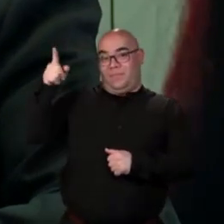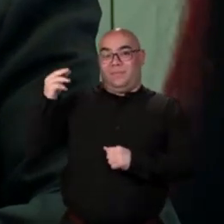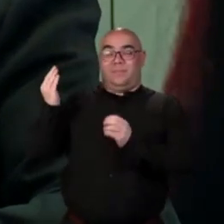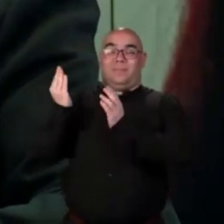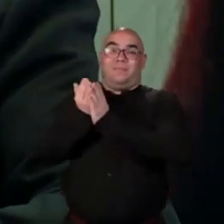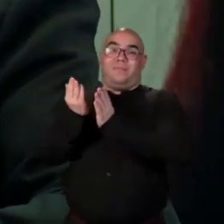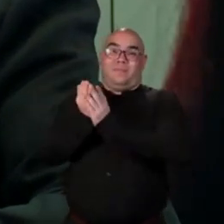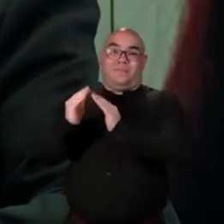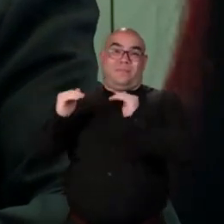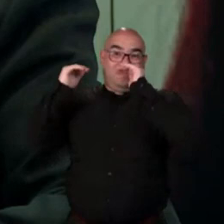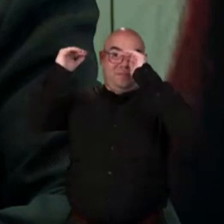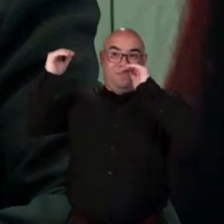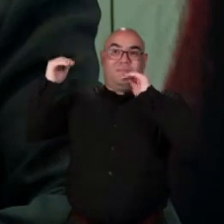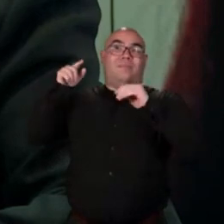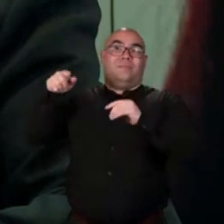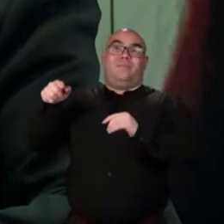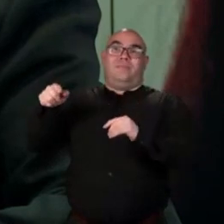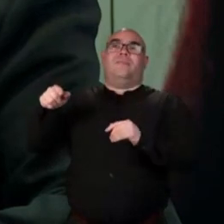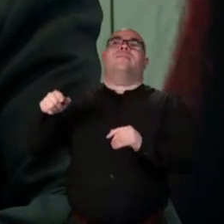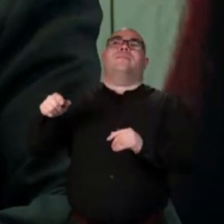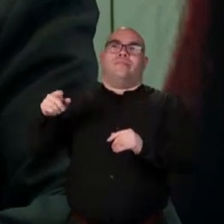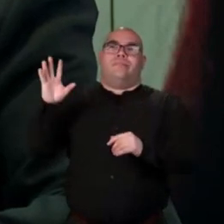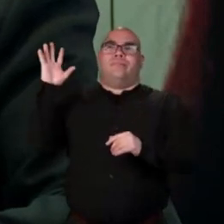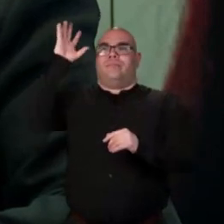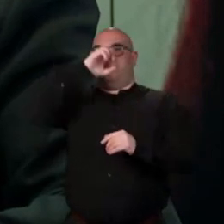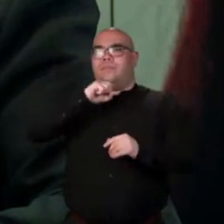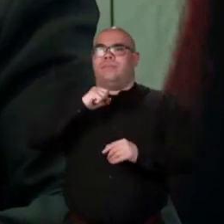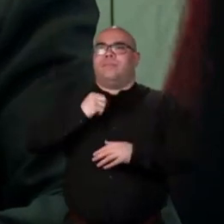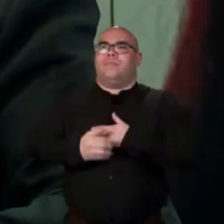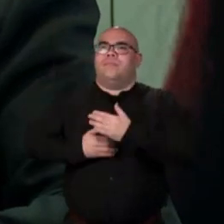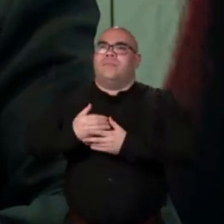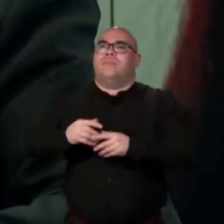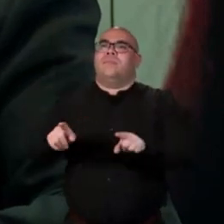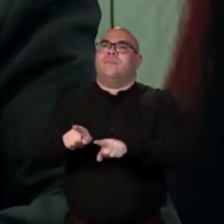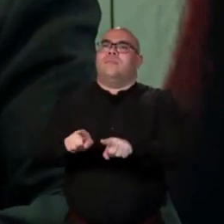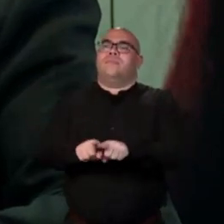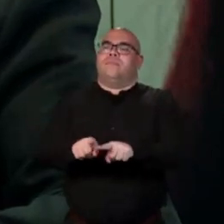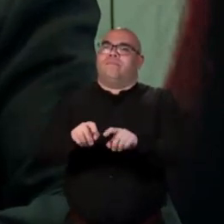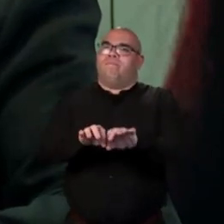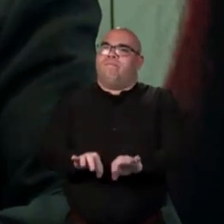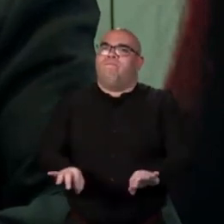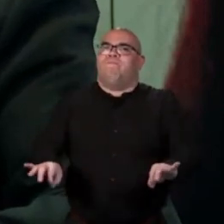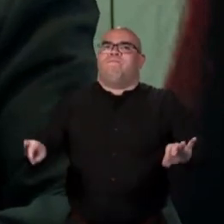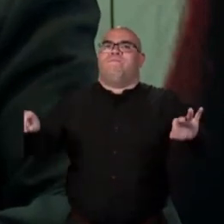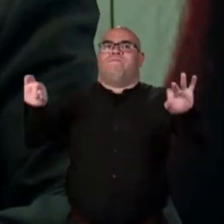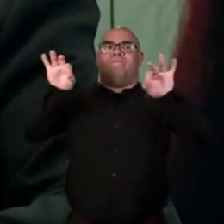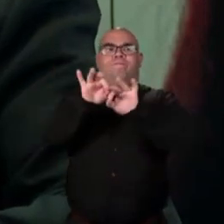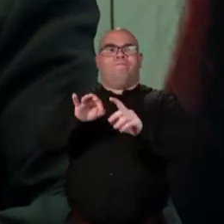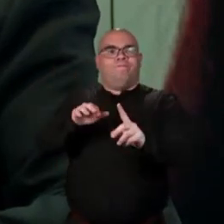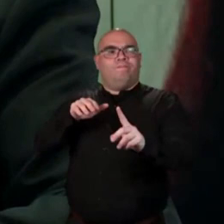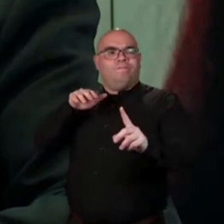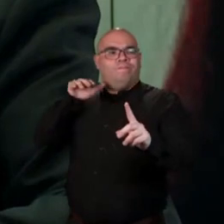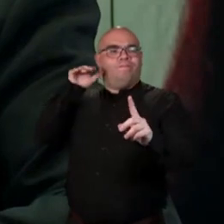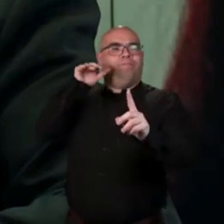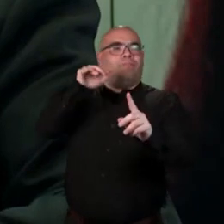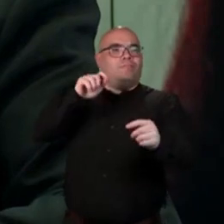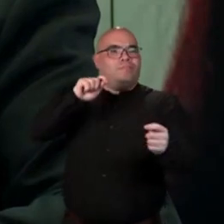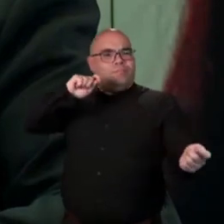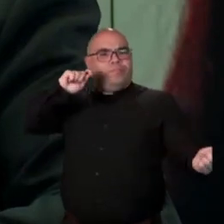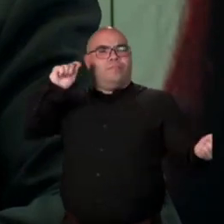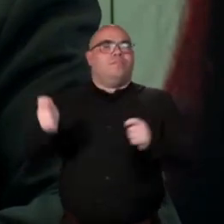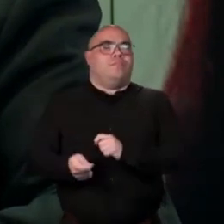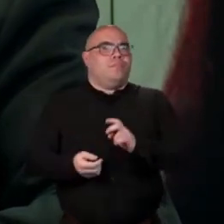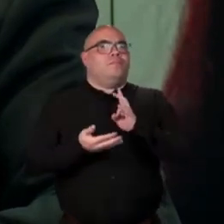educación superior, este proceso pues, nos da unos insumos supremamente importantes para poder transformar nuestros modelos